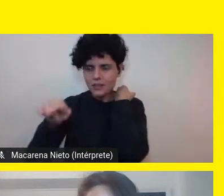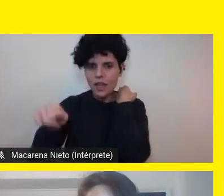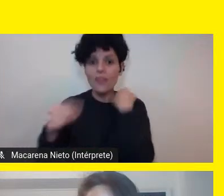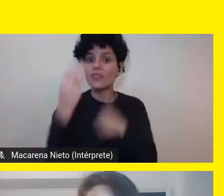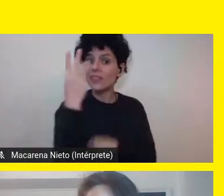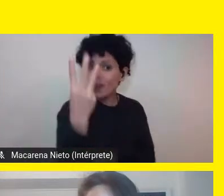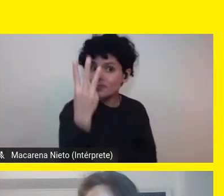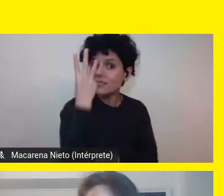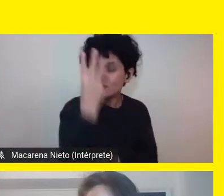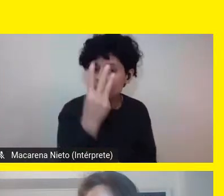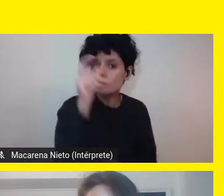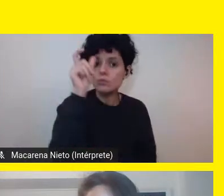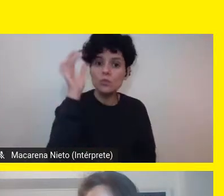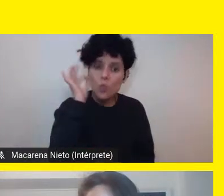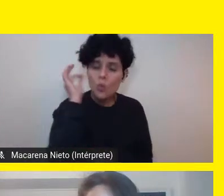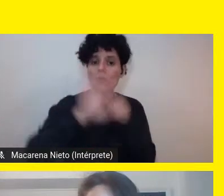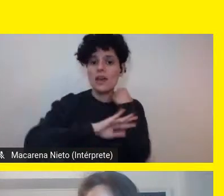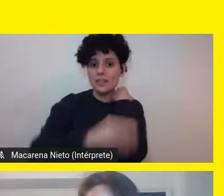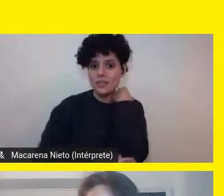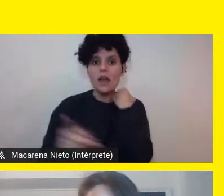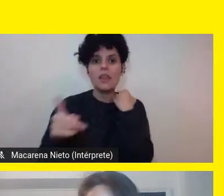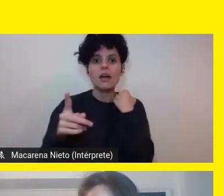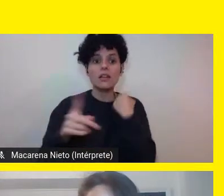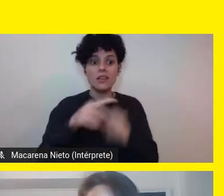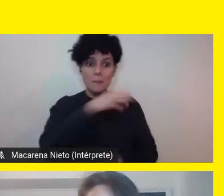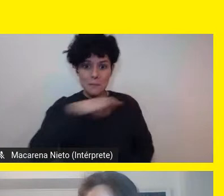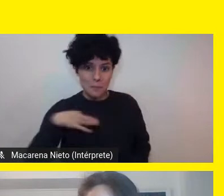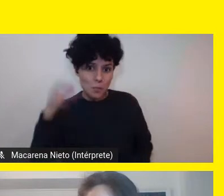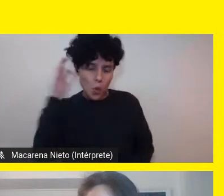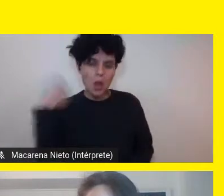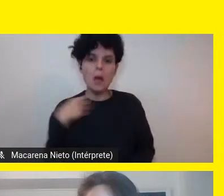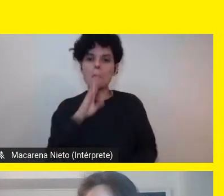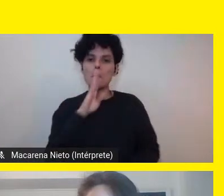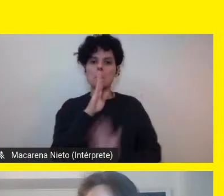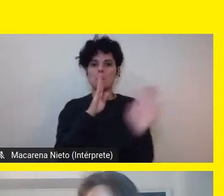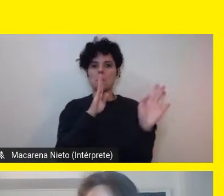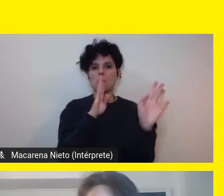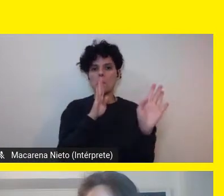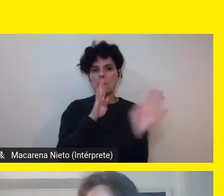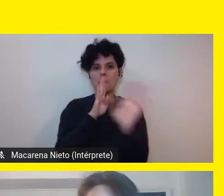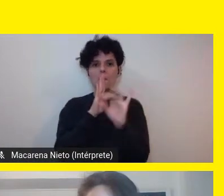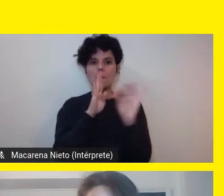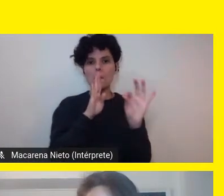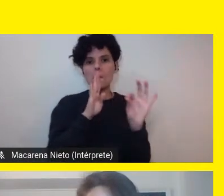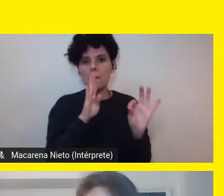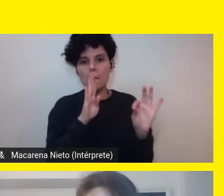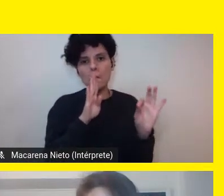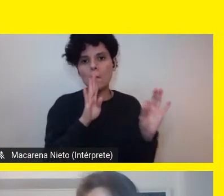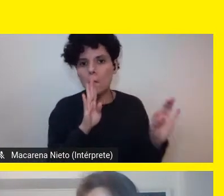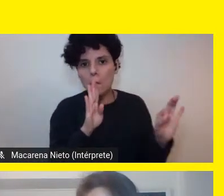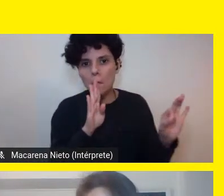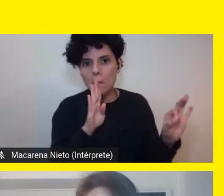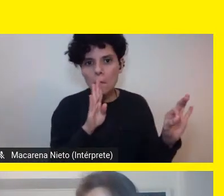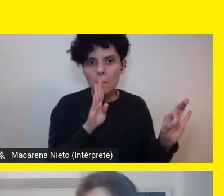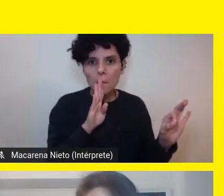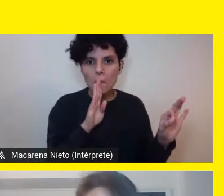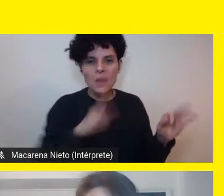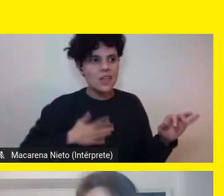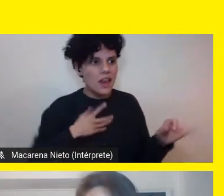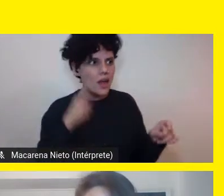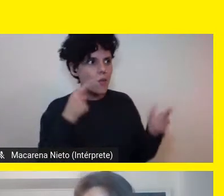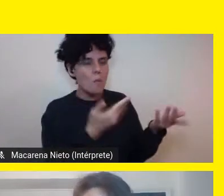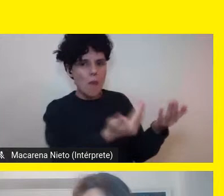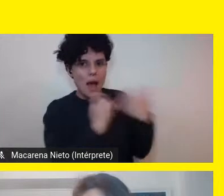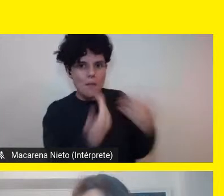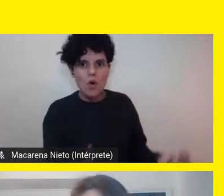3. Hizo un silencio muy terrible. Nosotros estábamos desesperadas porque queríamos pronunciamiento, queríamos apoyo